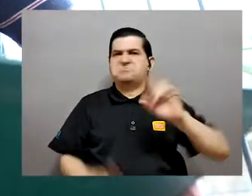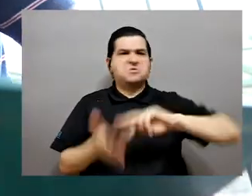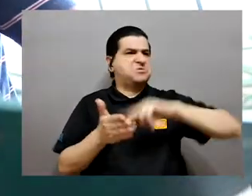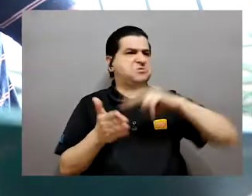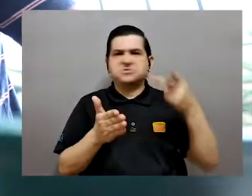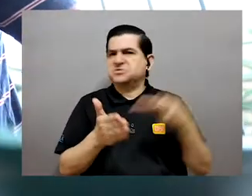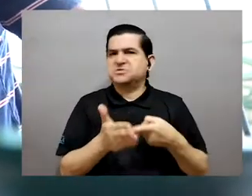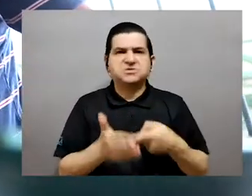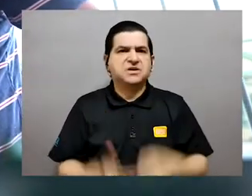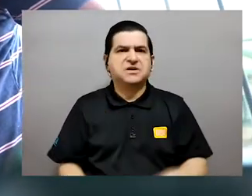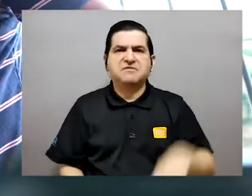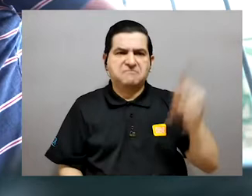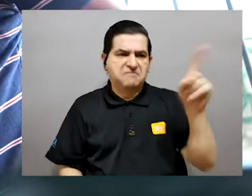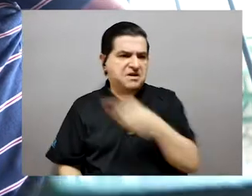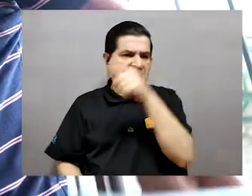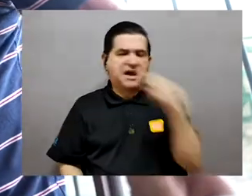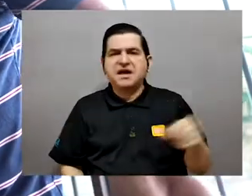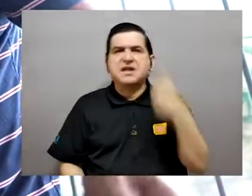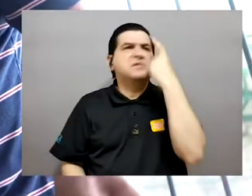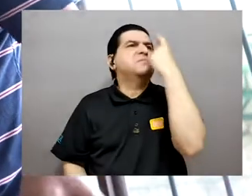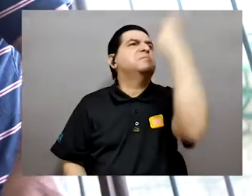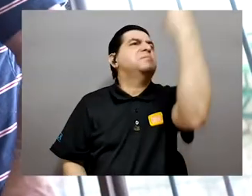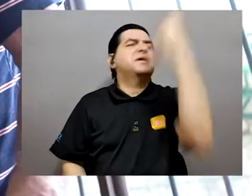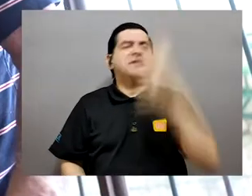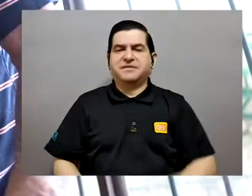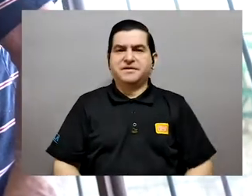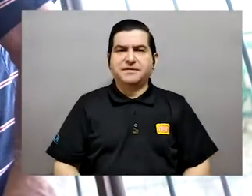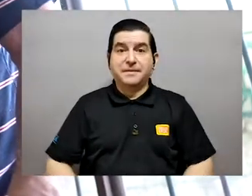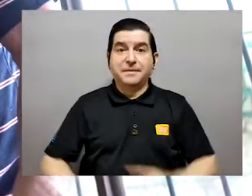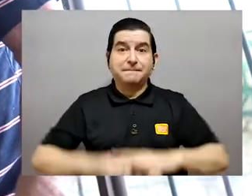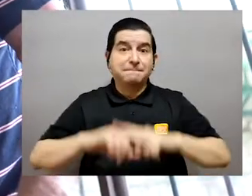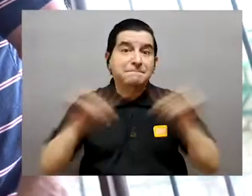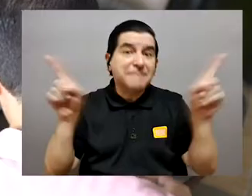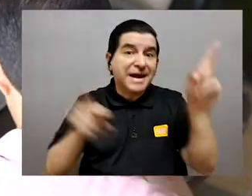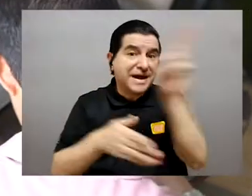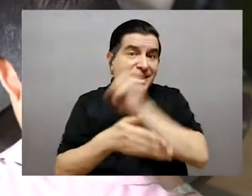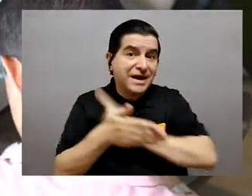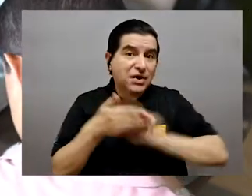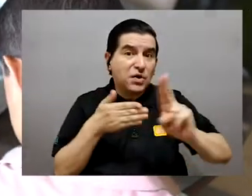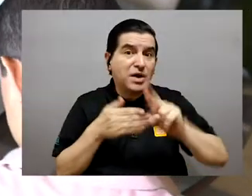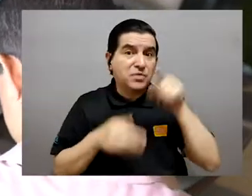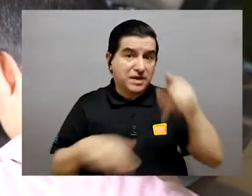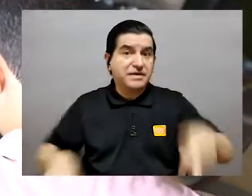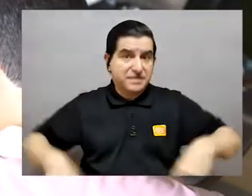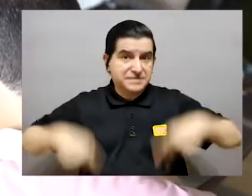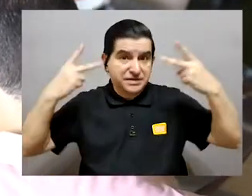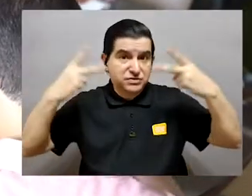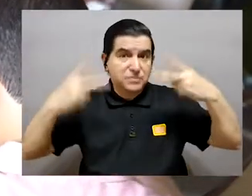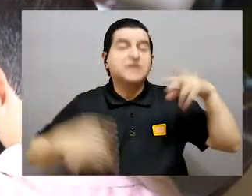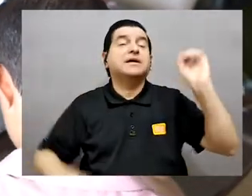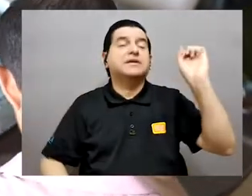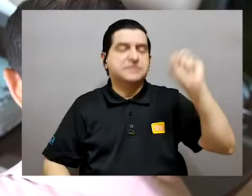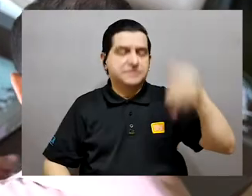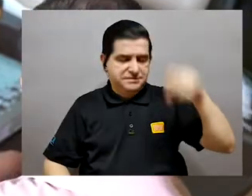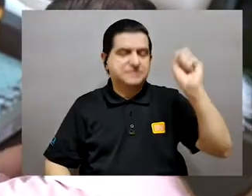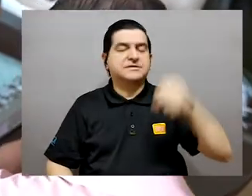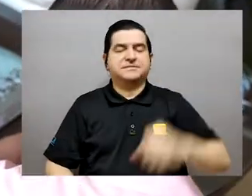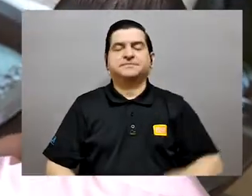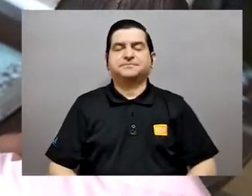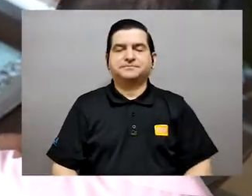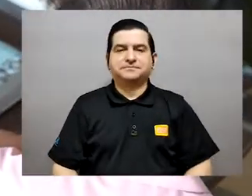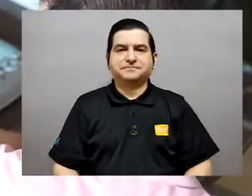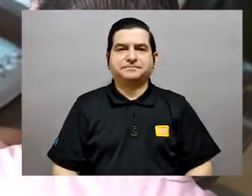no tengo quien me dé para poder pagar pasajes, algo que me coma o quedarme a dormir, no puede, es imposible para mí.